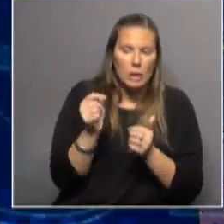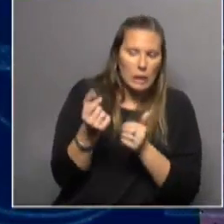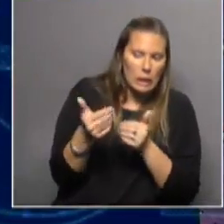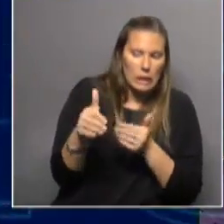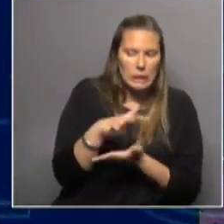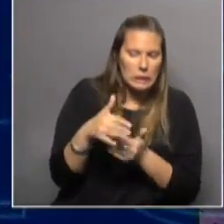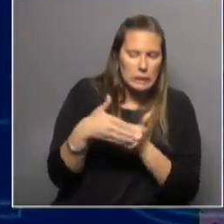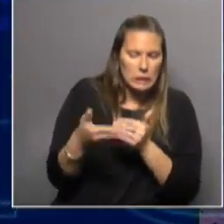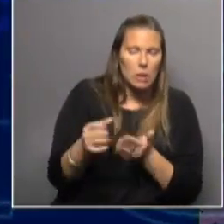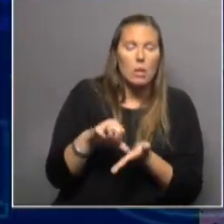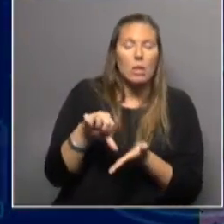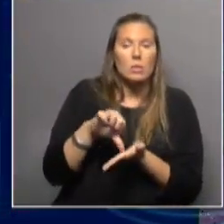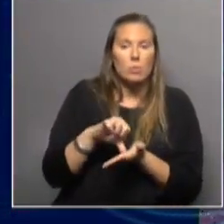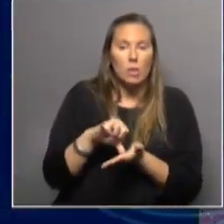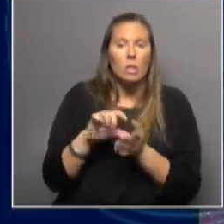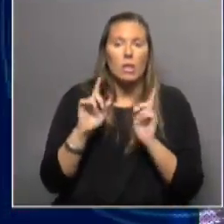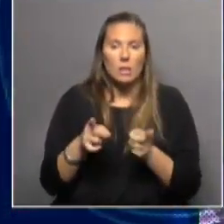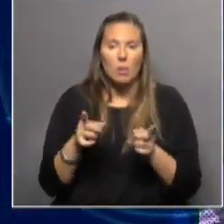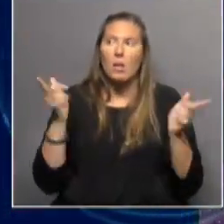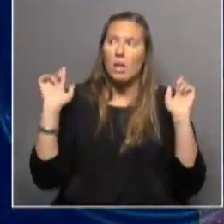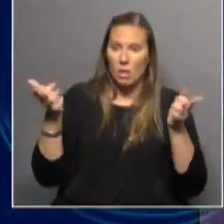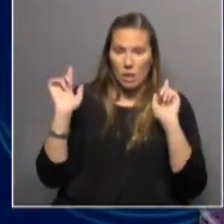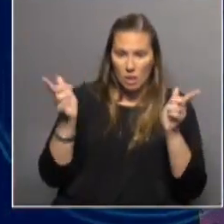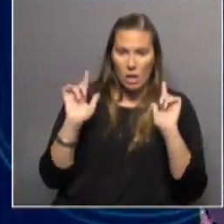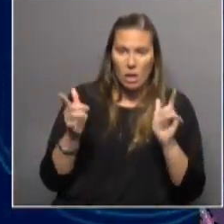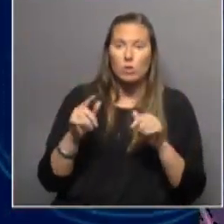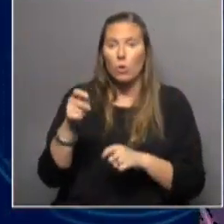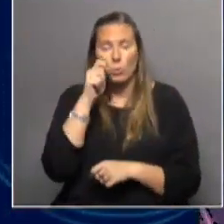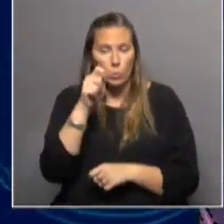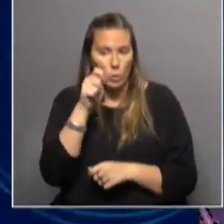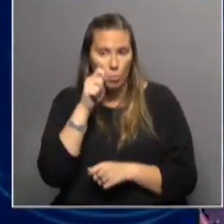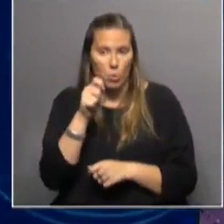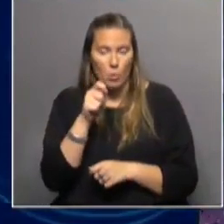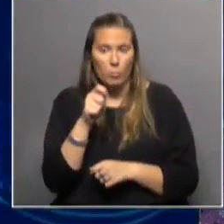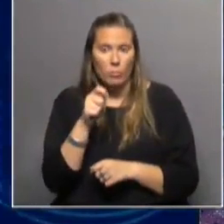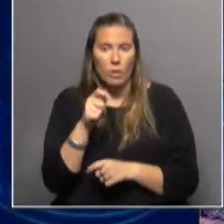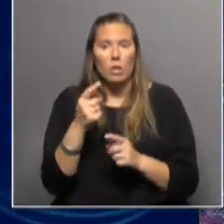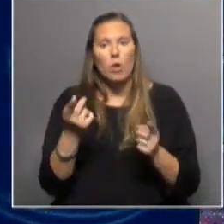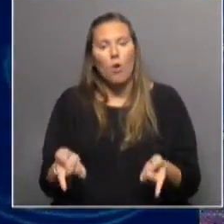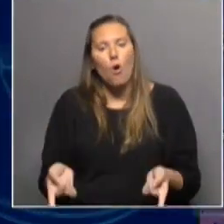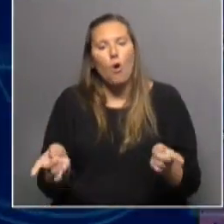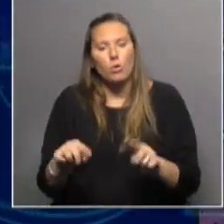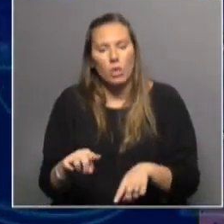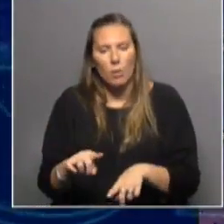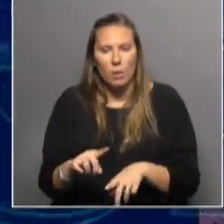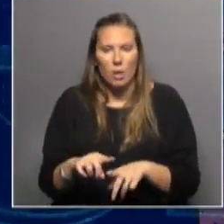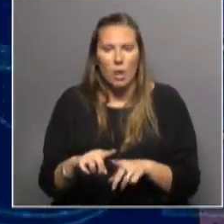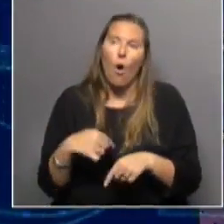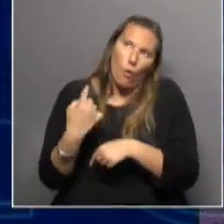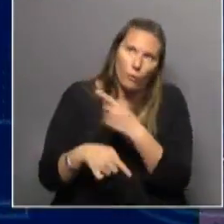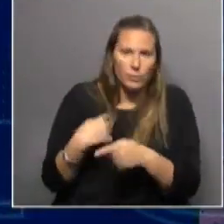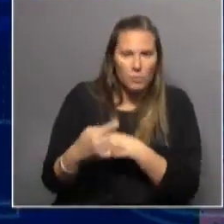y en lo que es recreación turismo y lo volvemos a retomar o lo